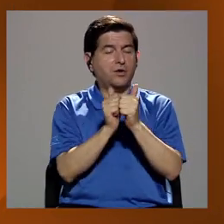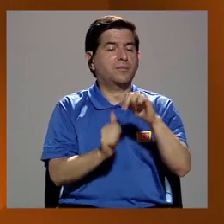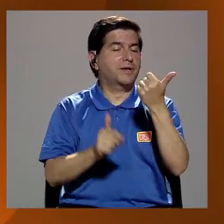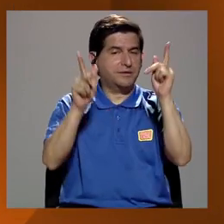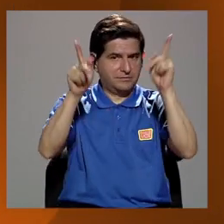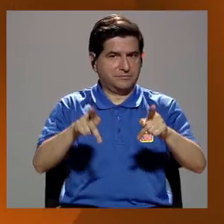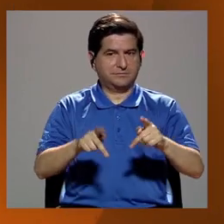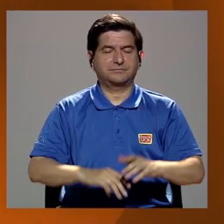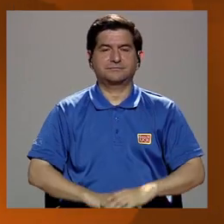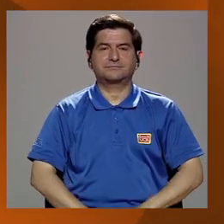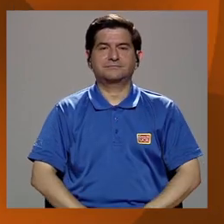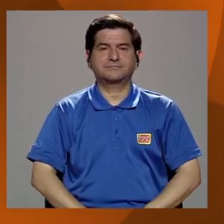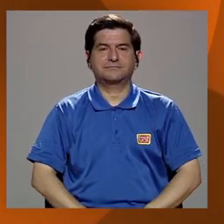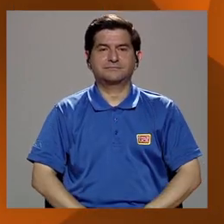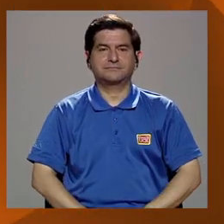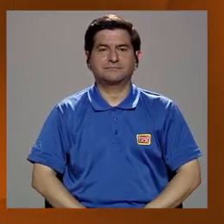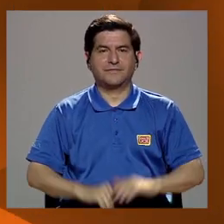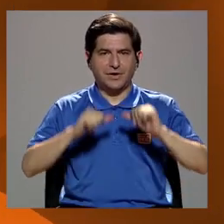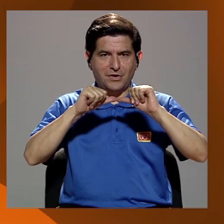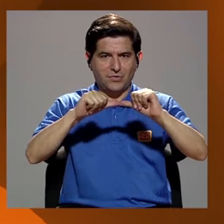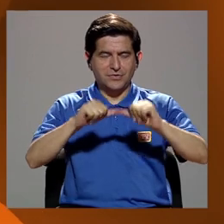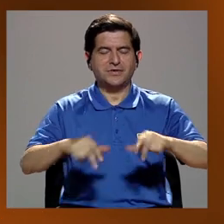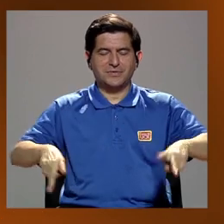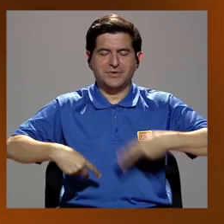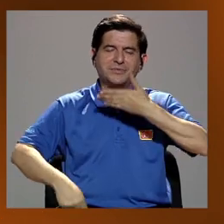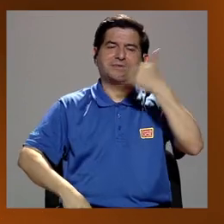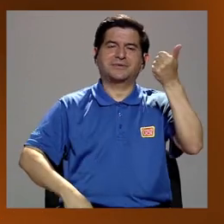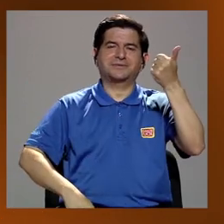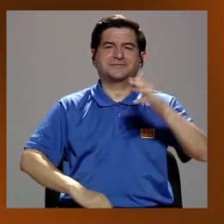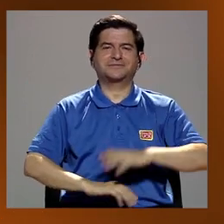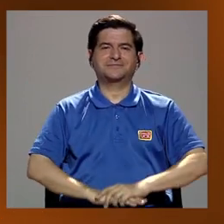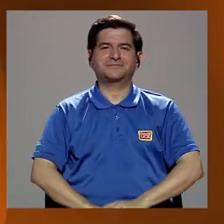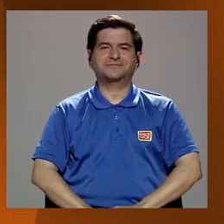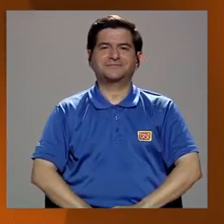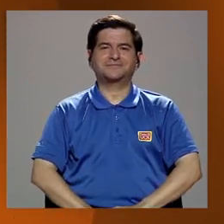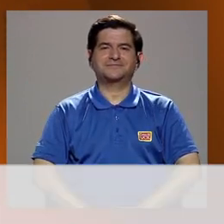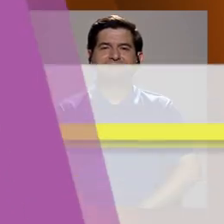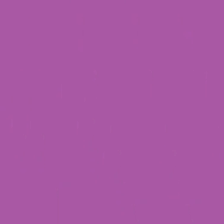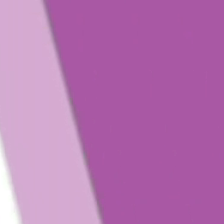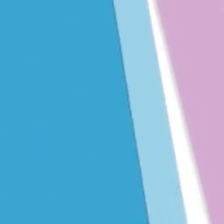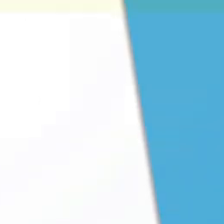vaya acompañado. Continúe con más de Vivir Mejor.